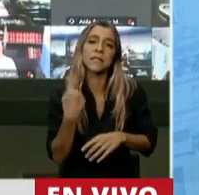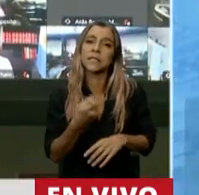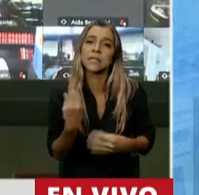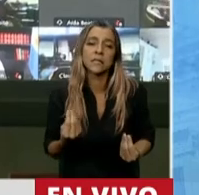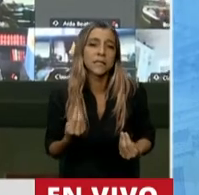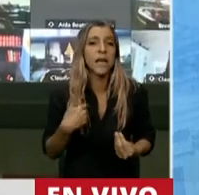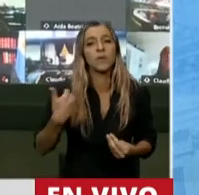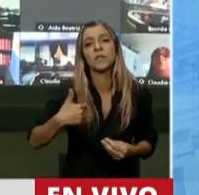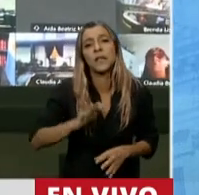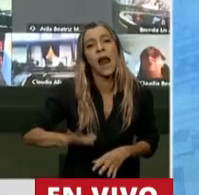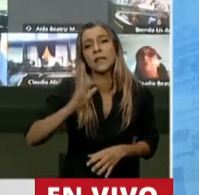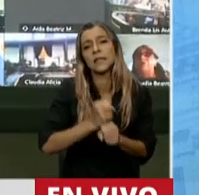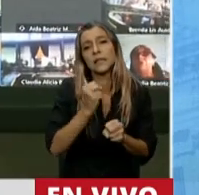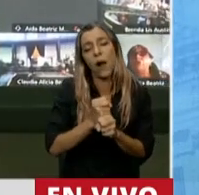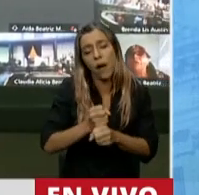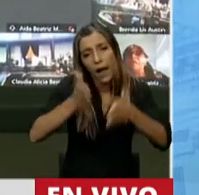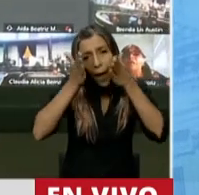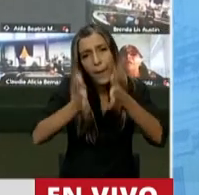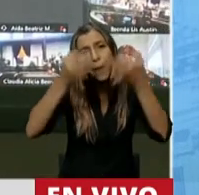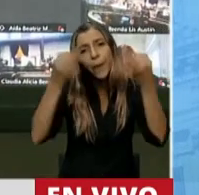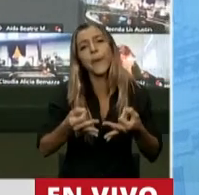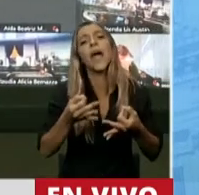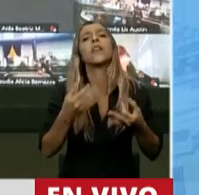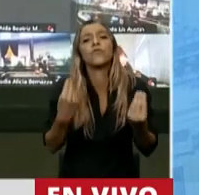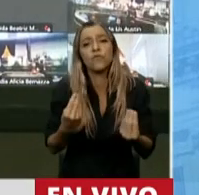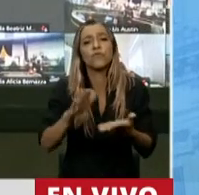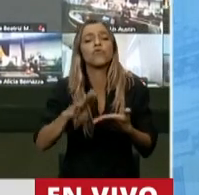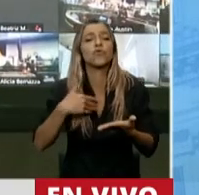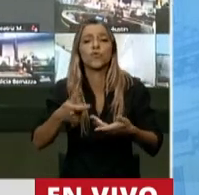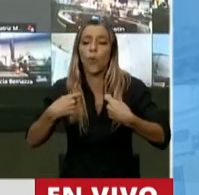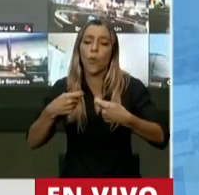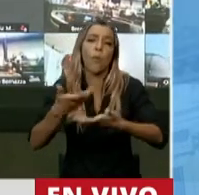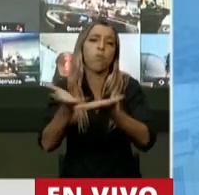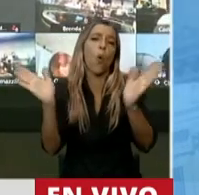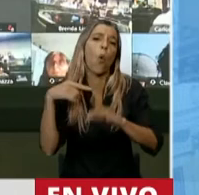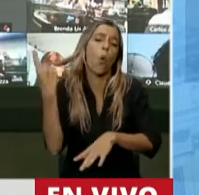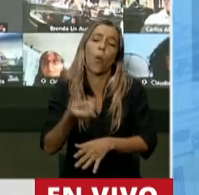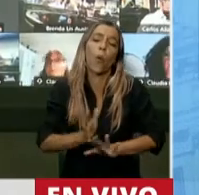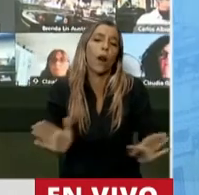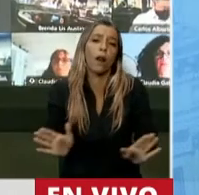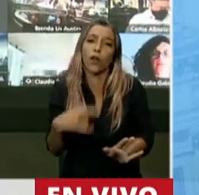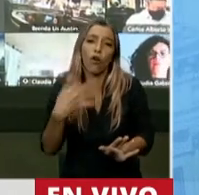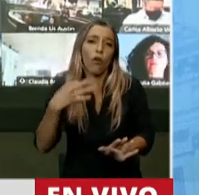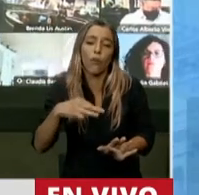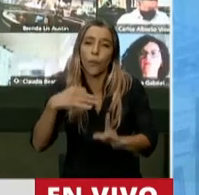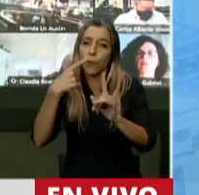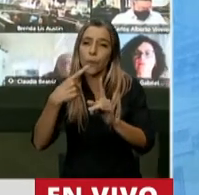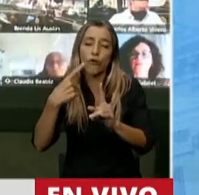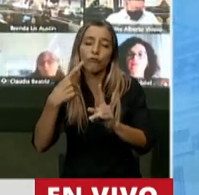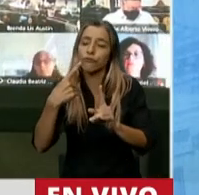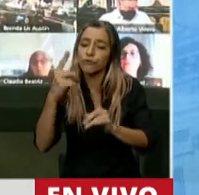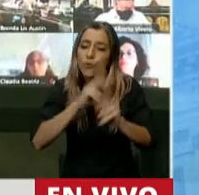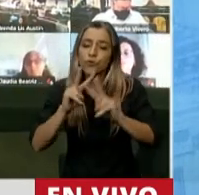que trabaje de manera eficiente en el gasto, que el gasto público, la eficiencia del gasto público que no implica